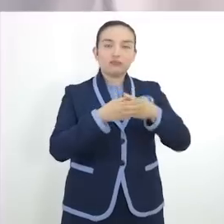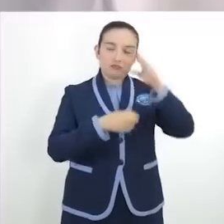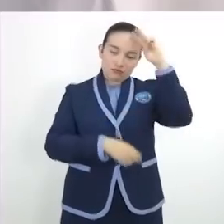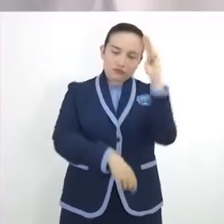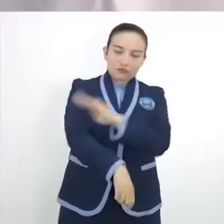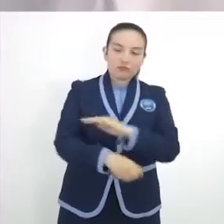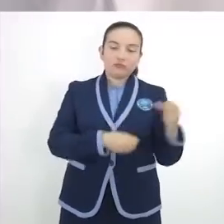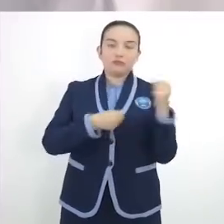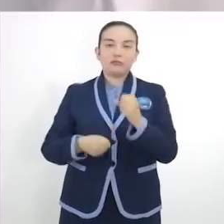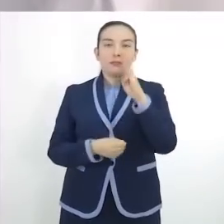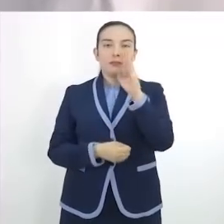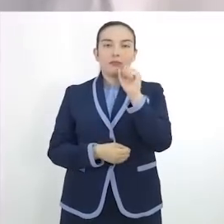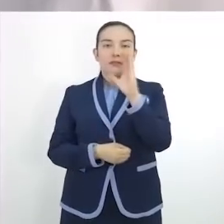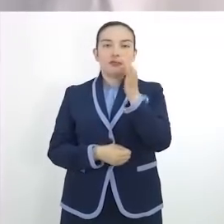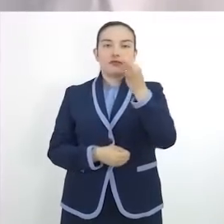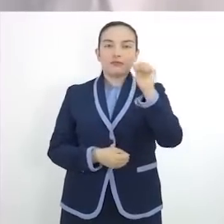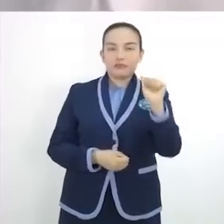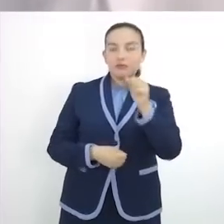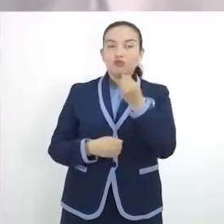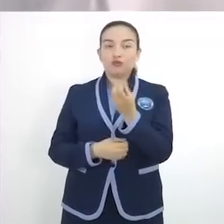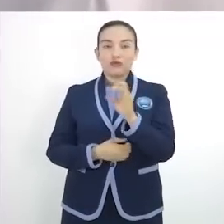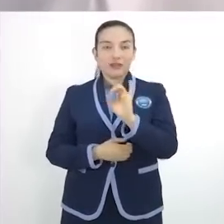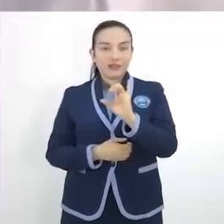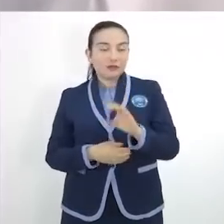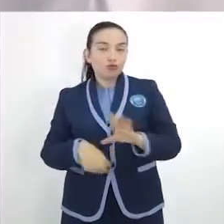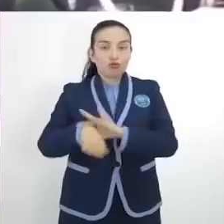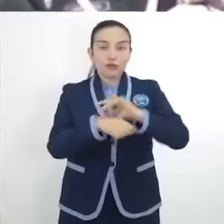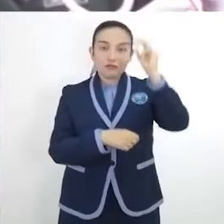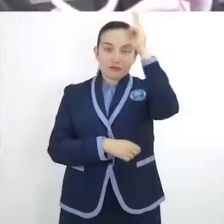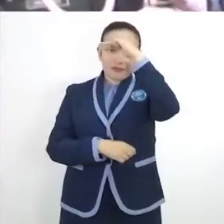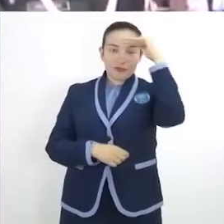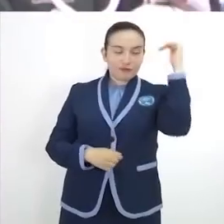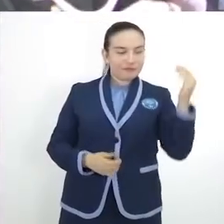Bacatá a la doctora María Luisa Piraquive.